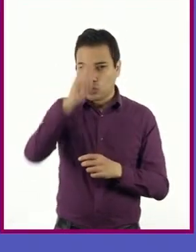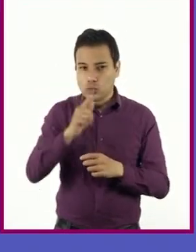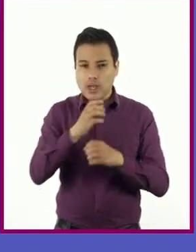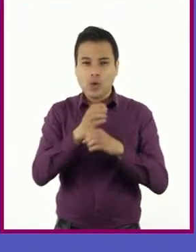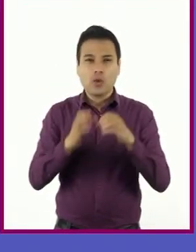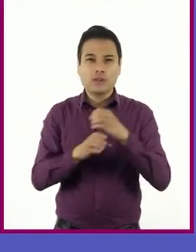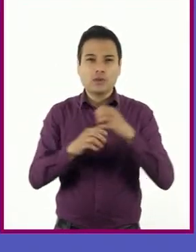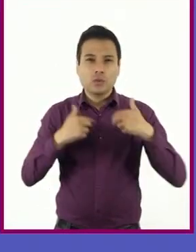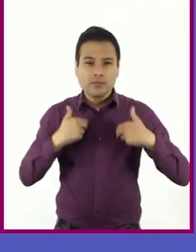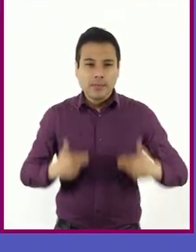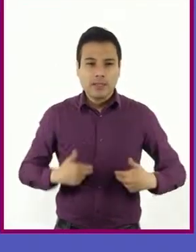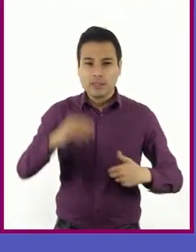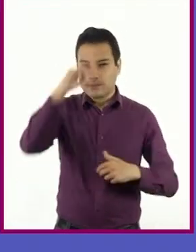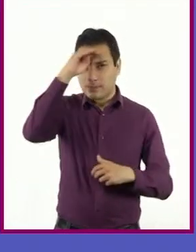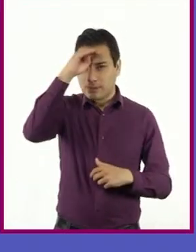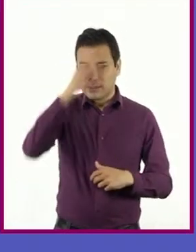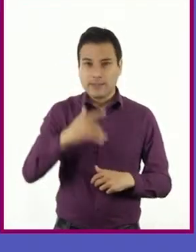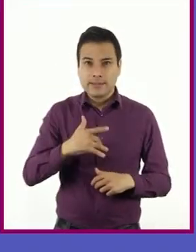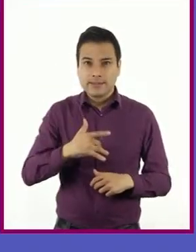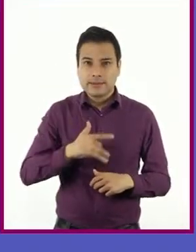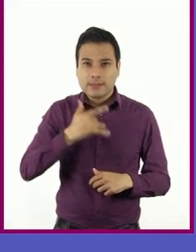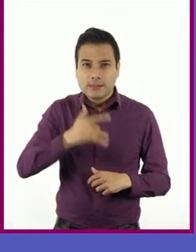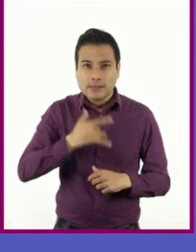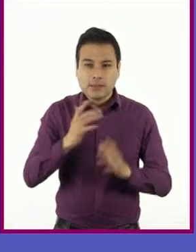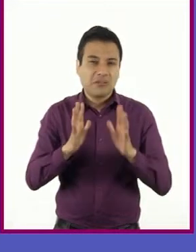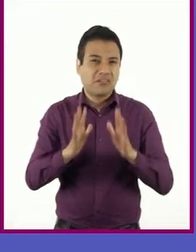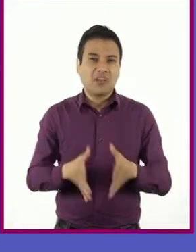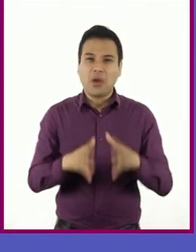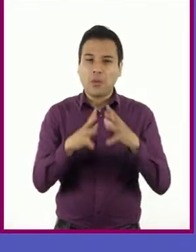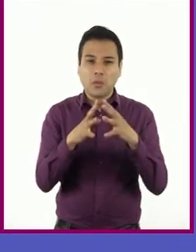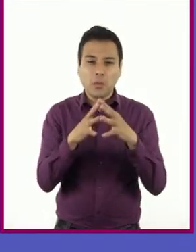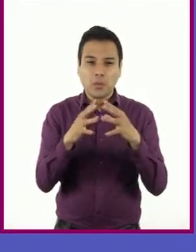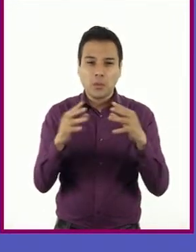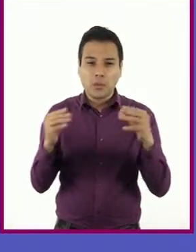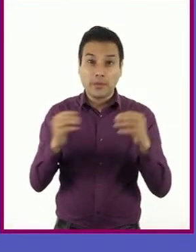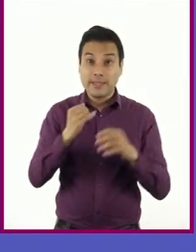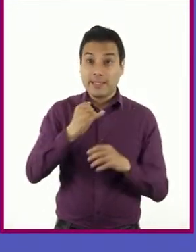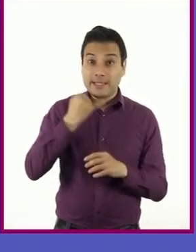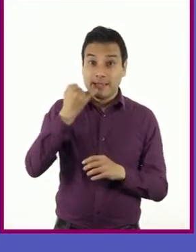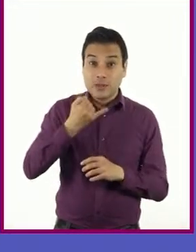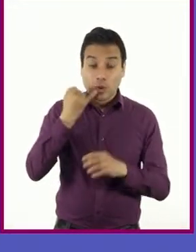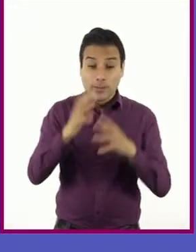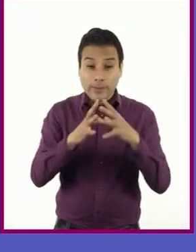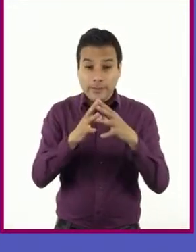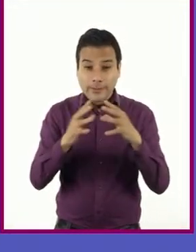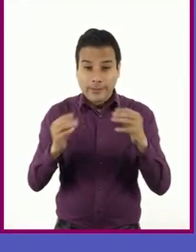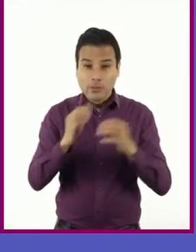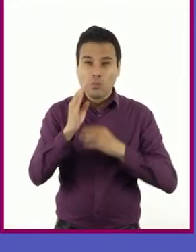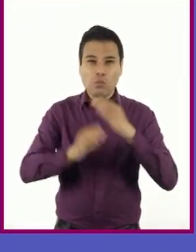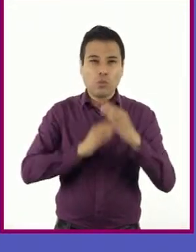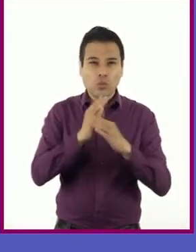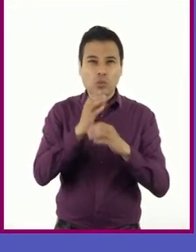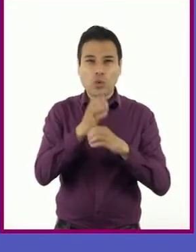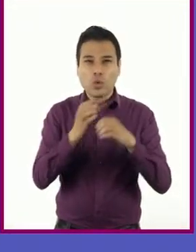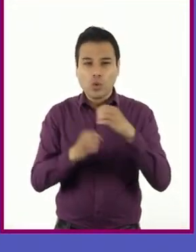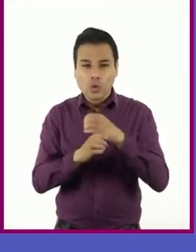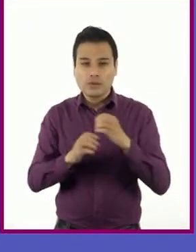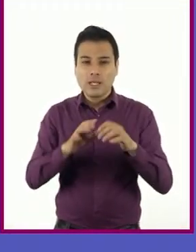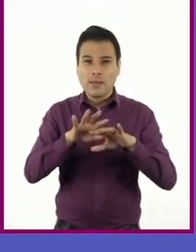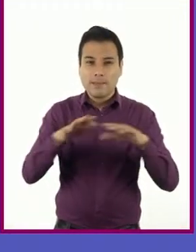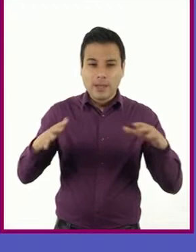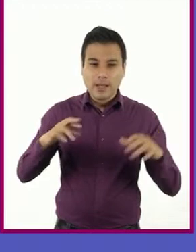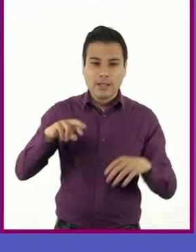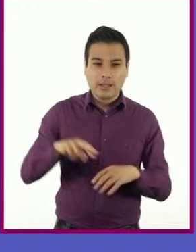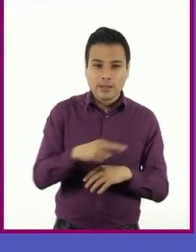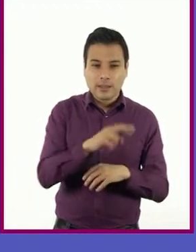sentir, no se reflejan ya en ese espejo. Cuando muere una lengua, todo lo que hay en el mundo, mares y ríos, animales y